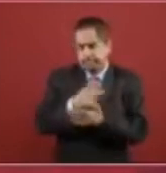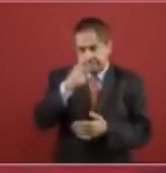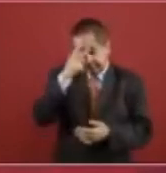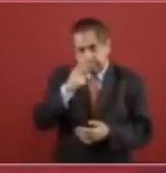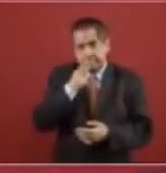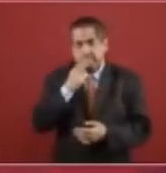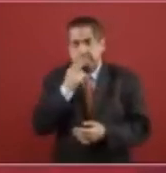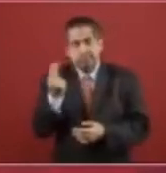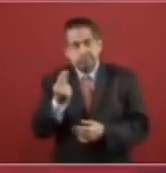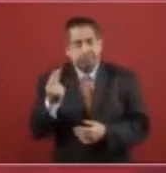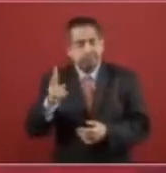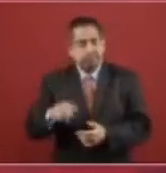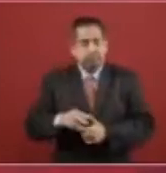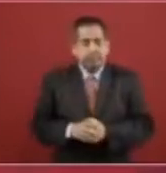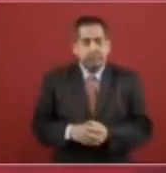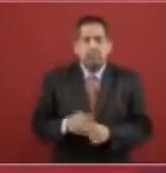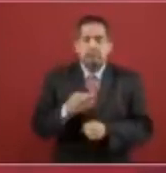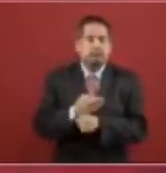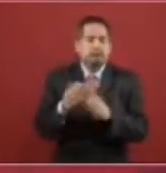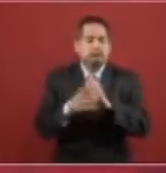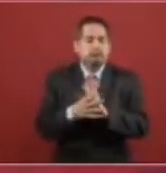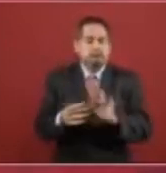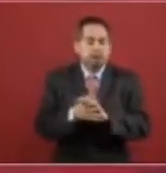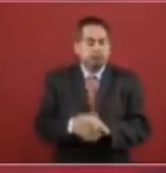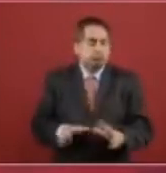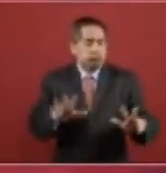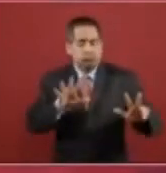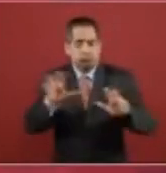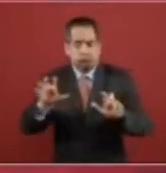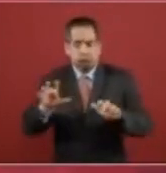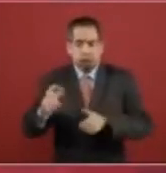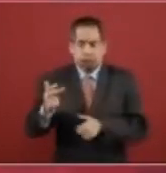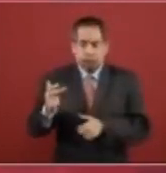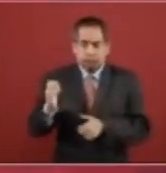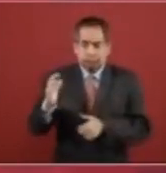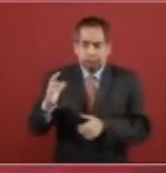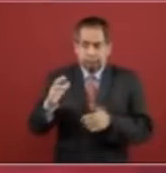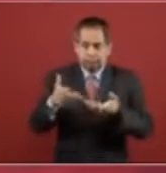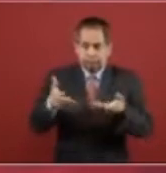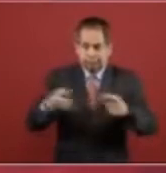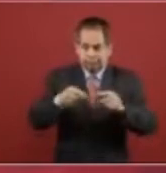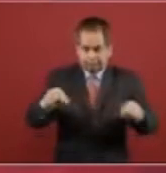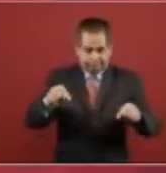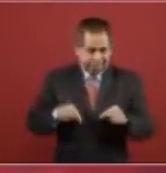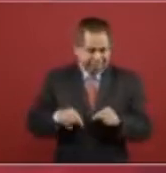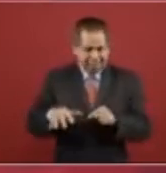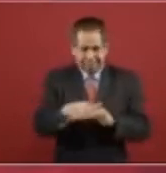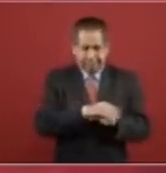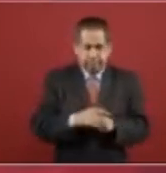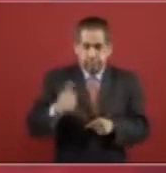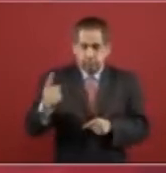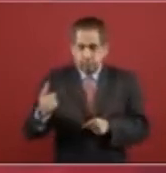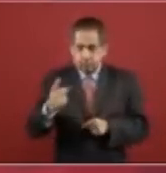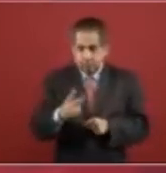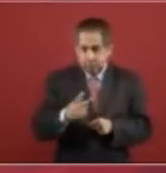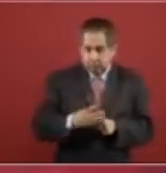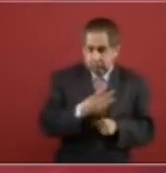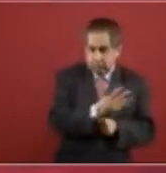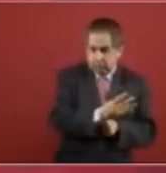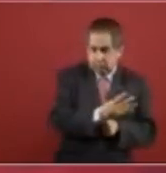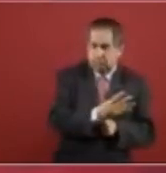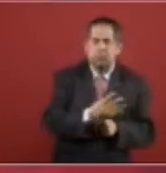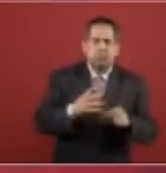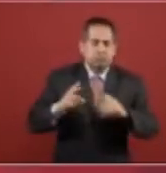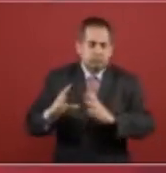ya se mencionó aquí estamos hablando de casi 800 hectáreas cuatro secciones del bosque de chapultepec la primera